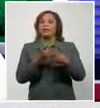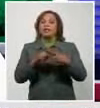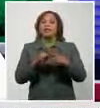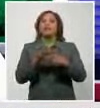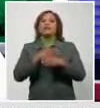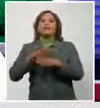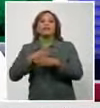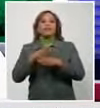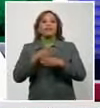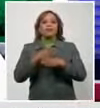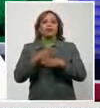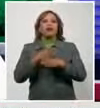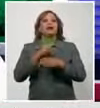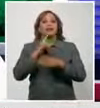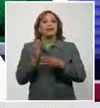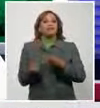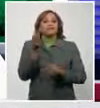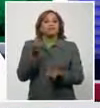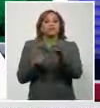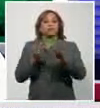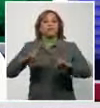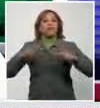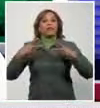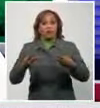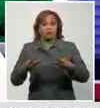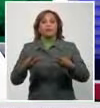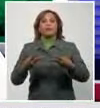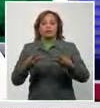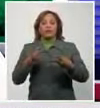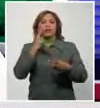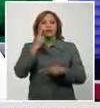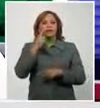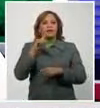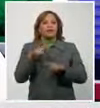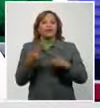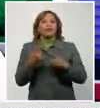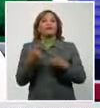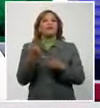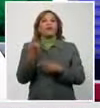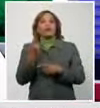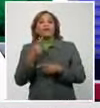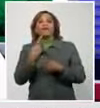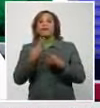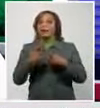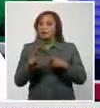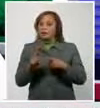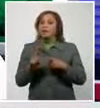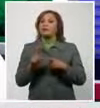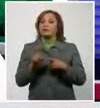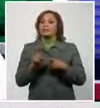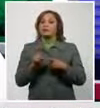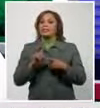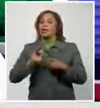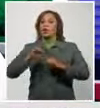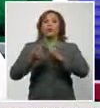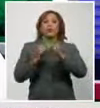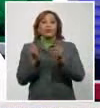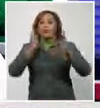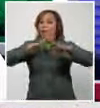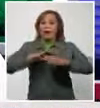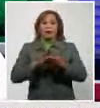representa este rebrote, que como ustedes ven, todavía se dificulta su control.